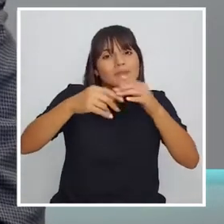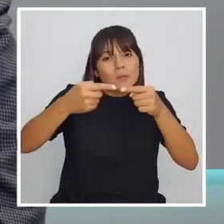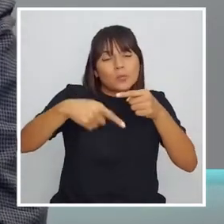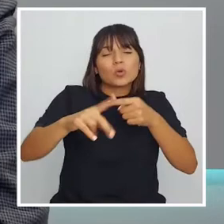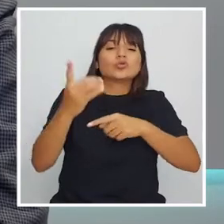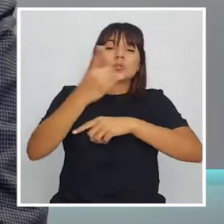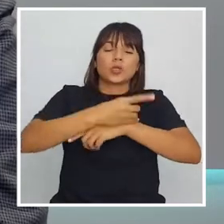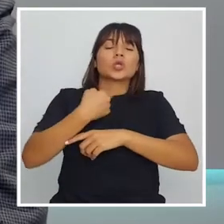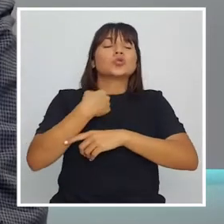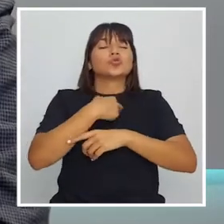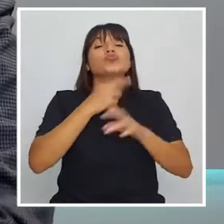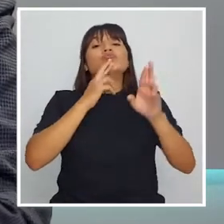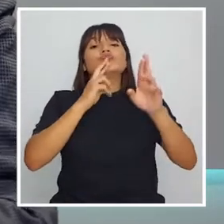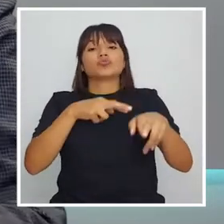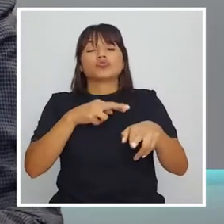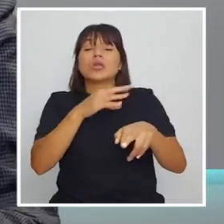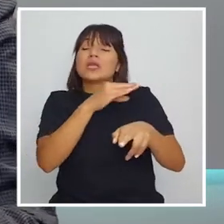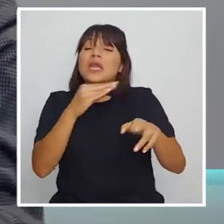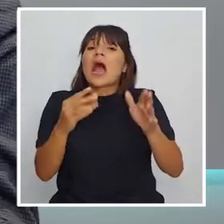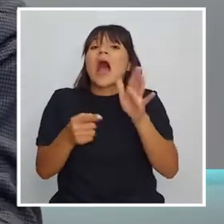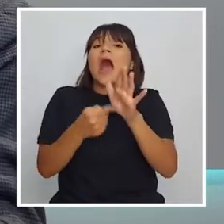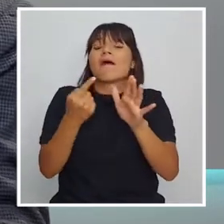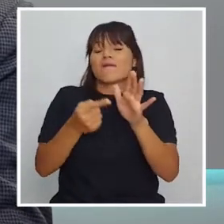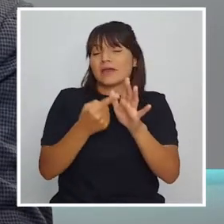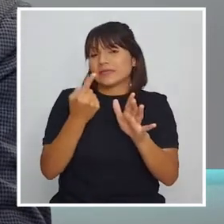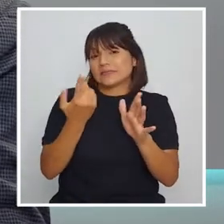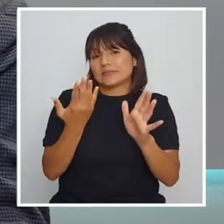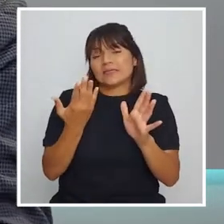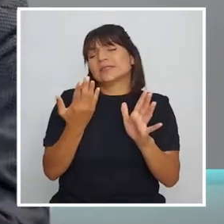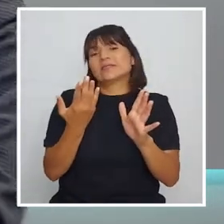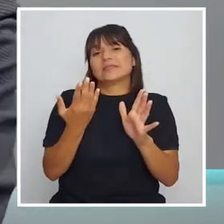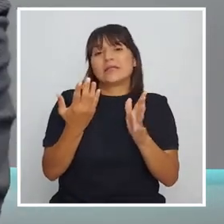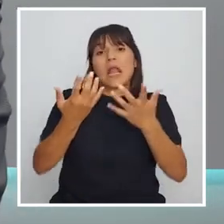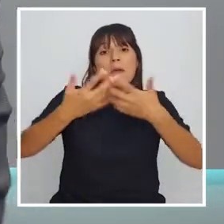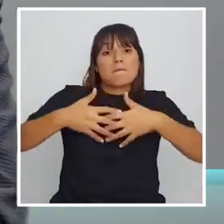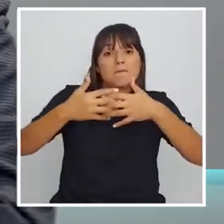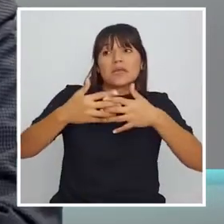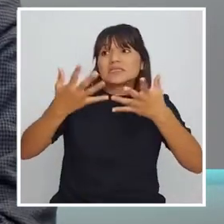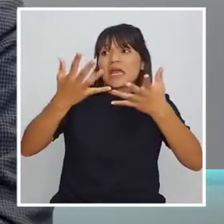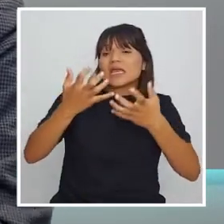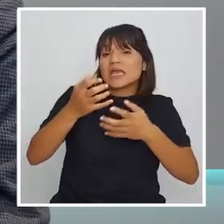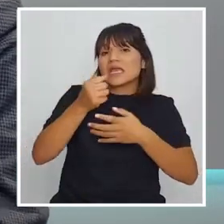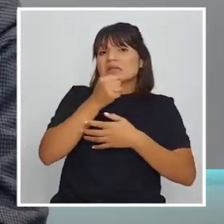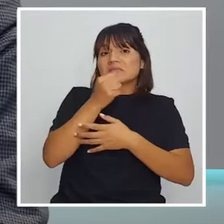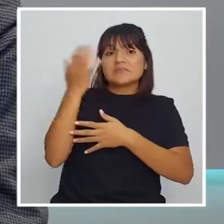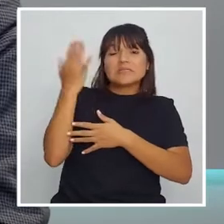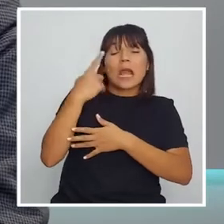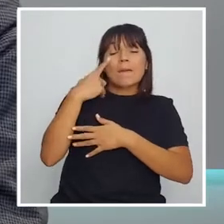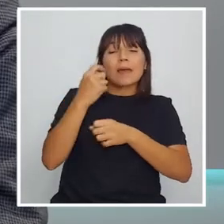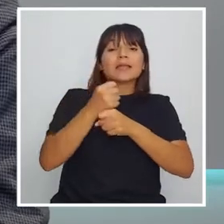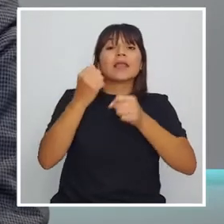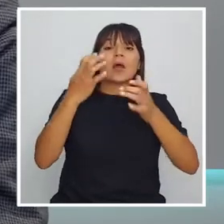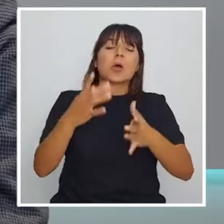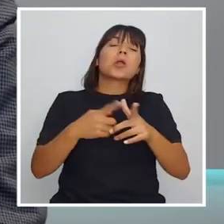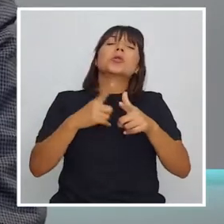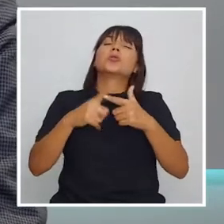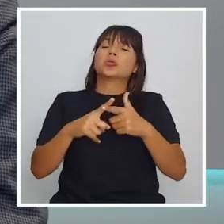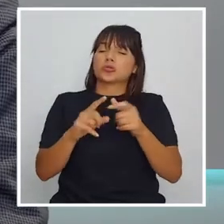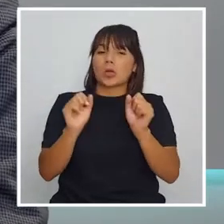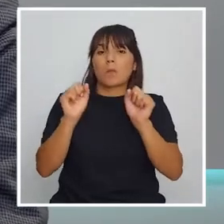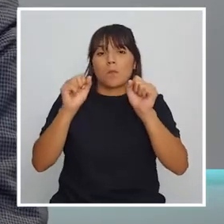En algunos casos lo que la entidad, la empresa quiere es llevarle una charla a sus trabajadores. En ese caso nos pueden entonces buscar